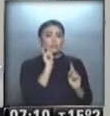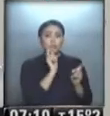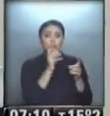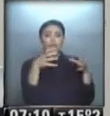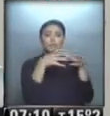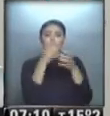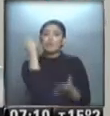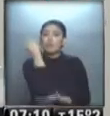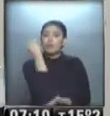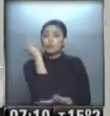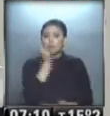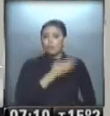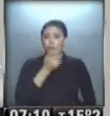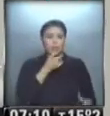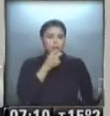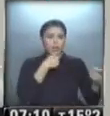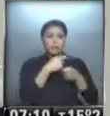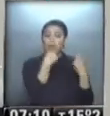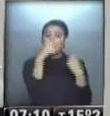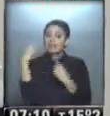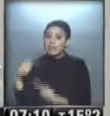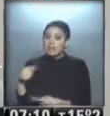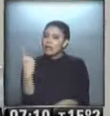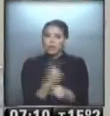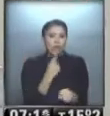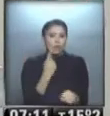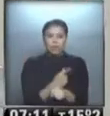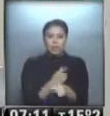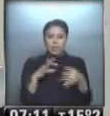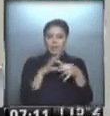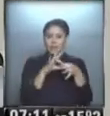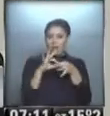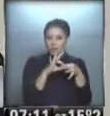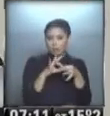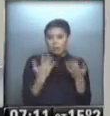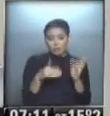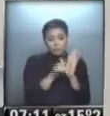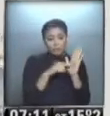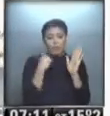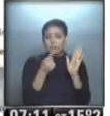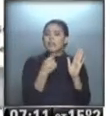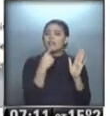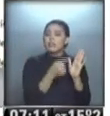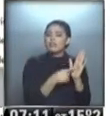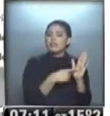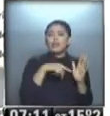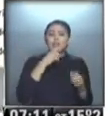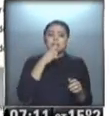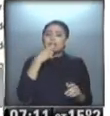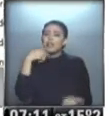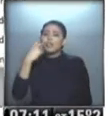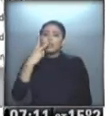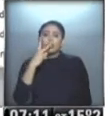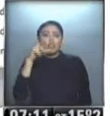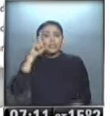unidades económicas, productivas, comerciales distintas, porque no puede haber ningún tipo de vínculo, porque la ley no prohíbe que dos ex socios tengan la